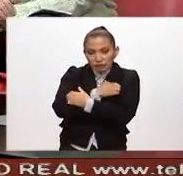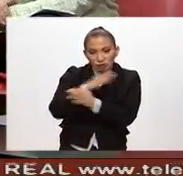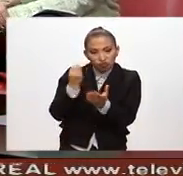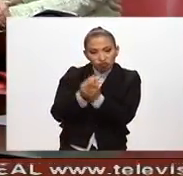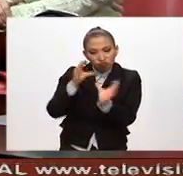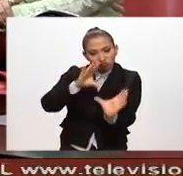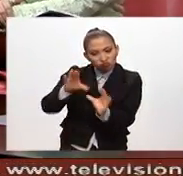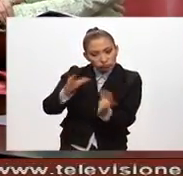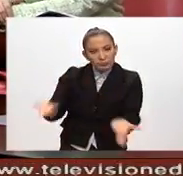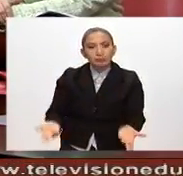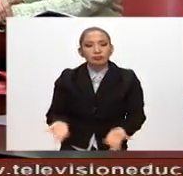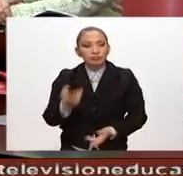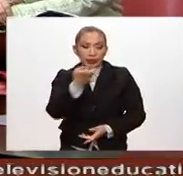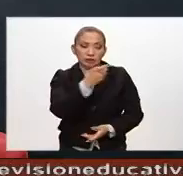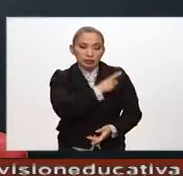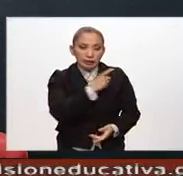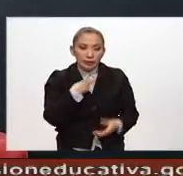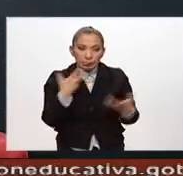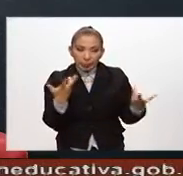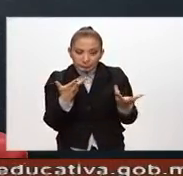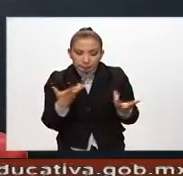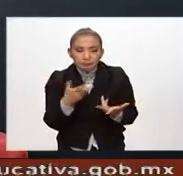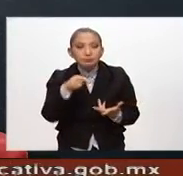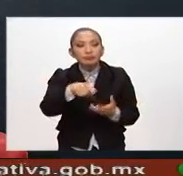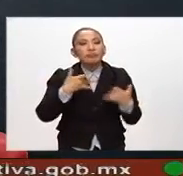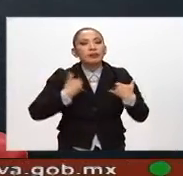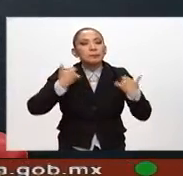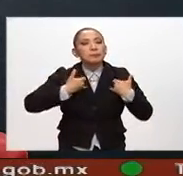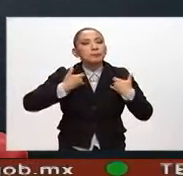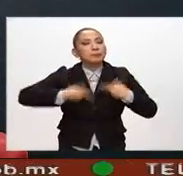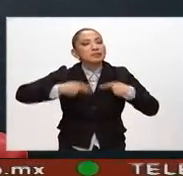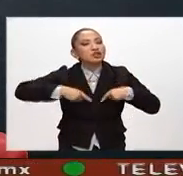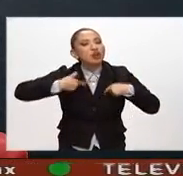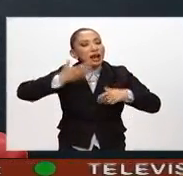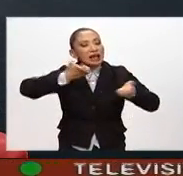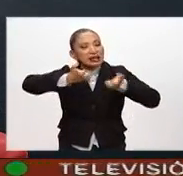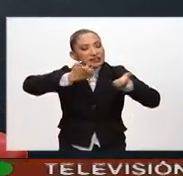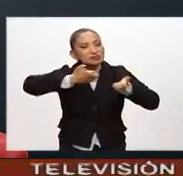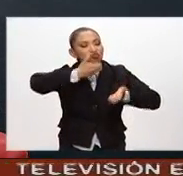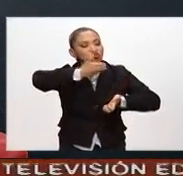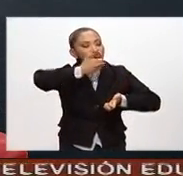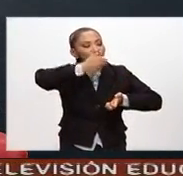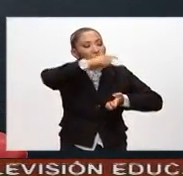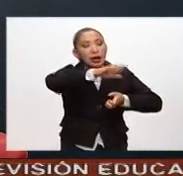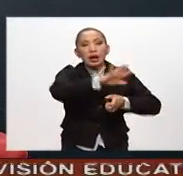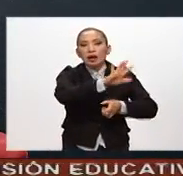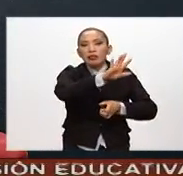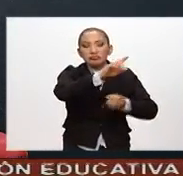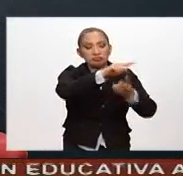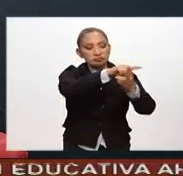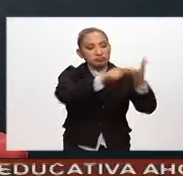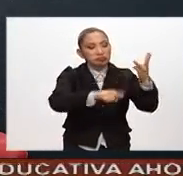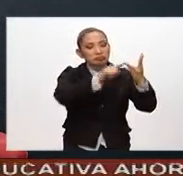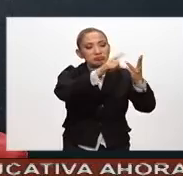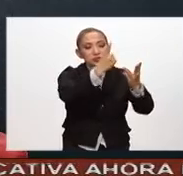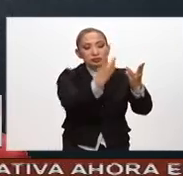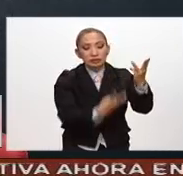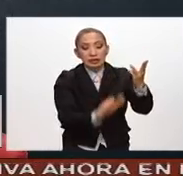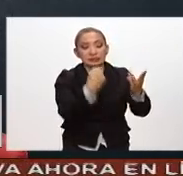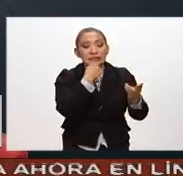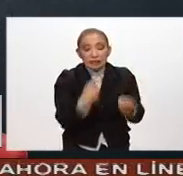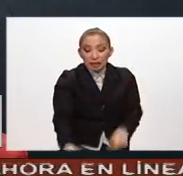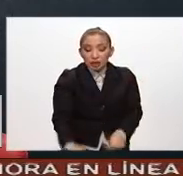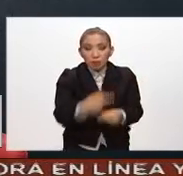¿no? Mira, de hecho, Pati, eso es lo que tenemos que hacer. De la gente que practica ejercicio regularmente, más de una tercera parte lo hace desde que era